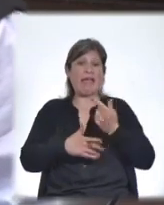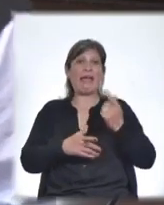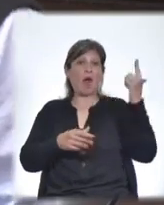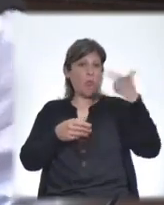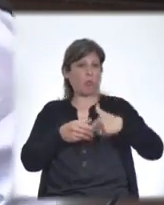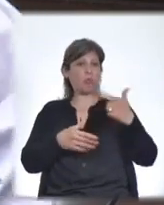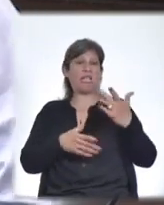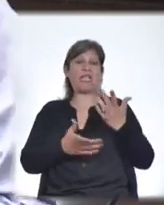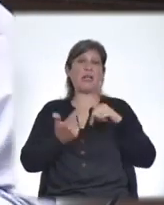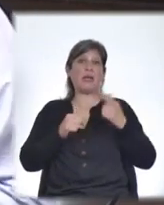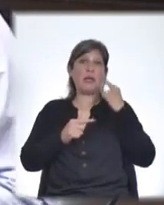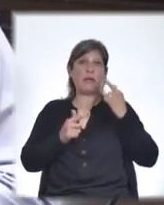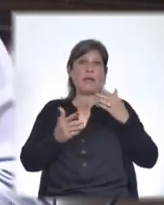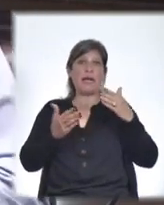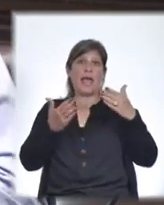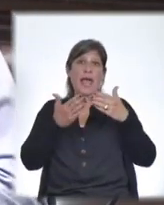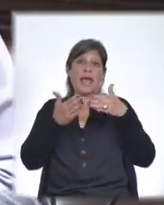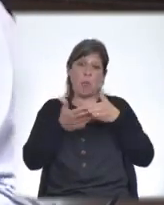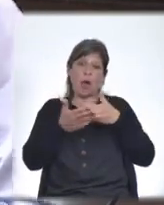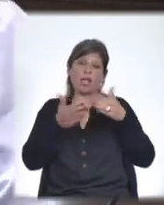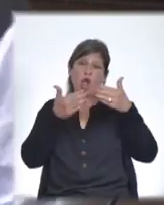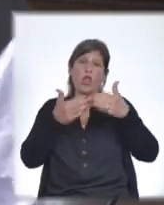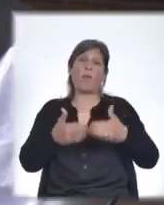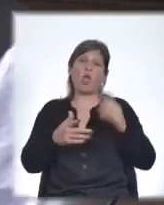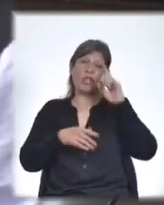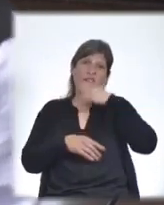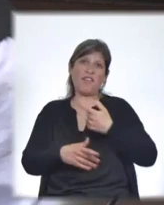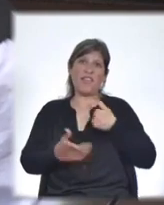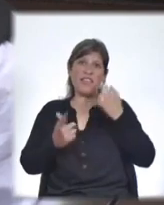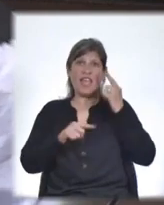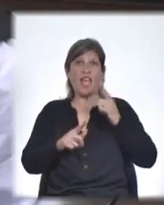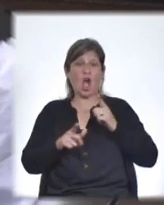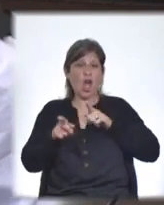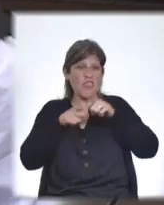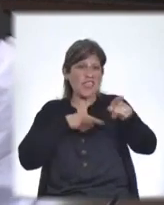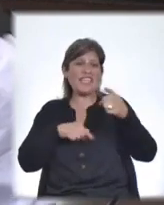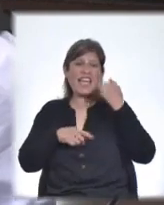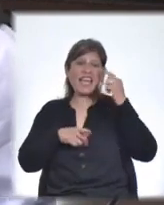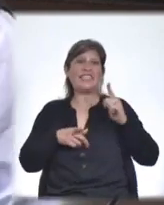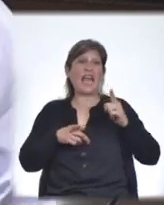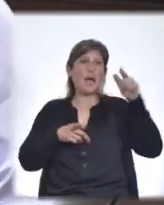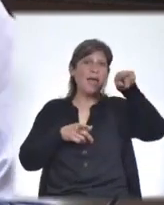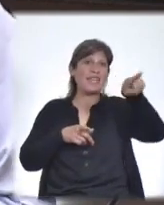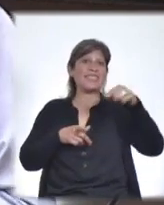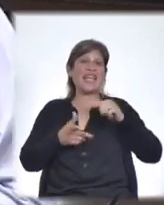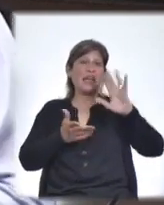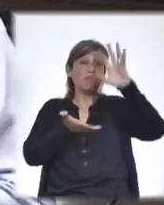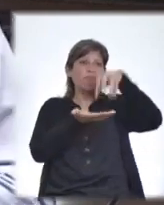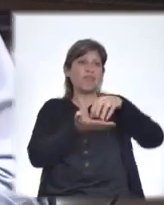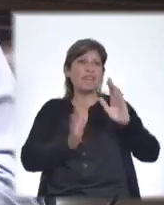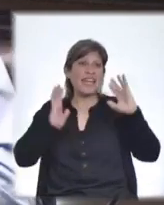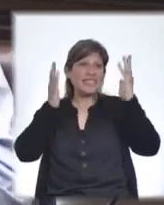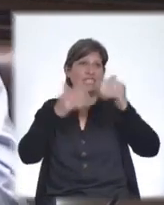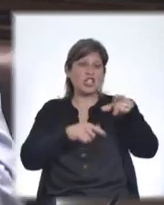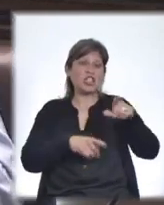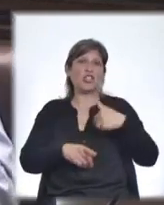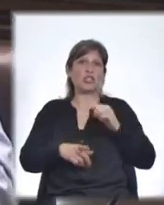de Montevideo, lo pasen en tránsito por Uruguay y vaya directamente a su planta porque está en zona franca y tampoco rige el